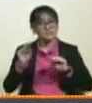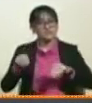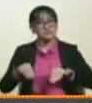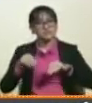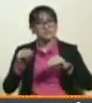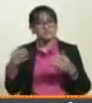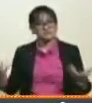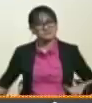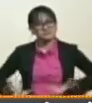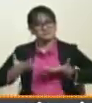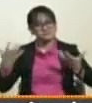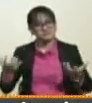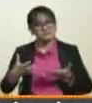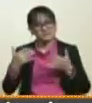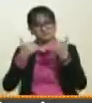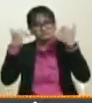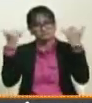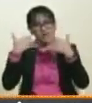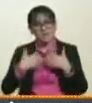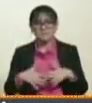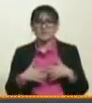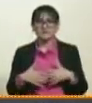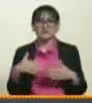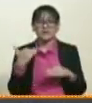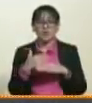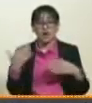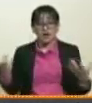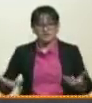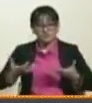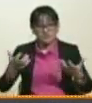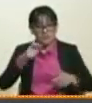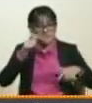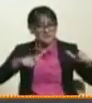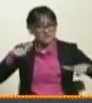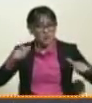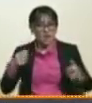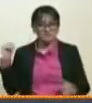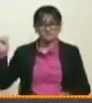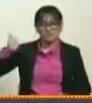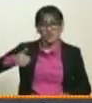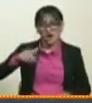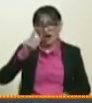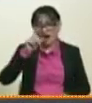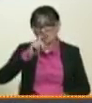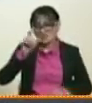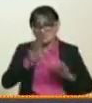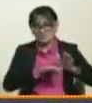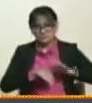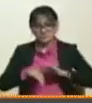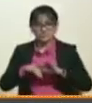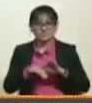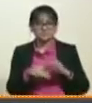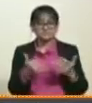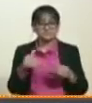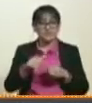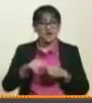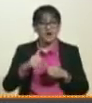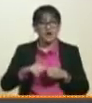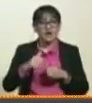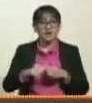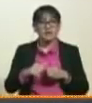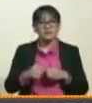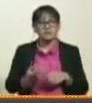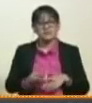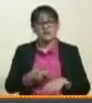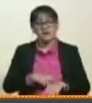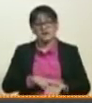la quema de corpolec así como quemaron a venezolanos así como saquearon durante muchos años y éste estaba prácticamente maracaibo fue uno de los estados